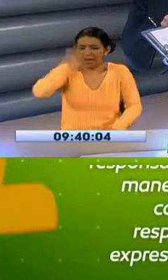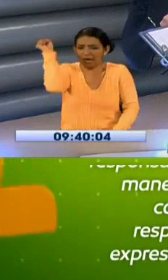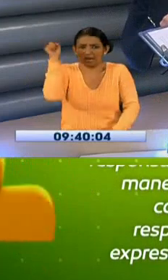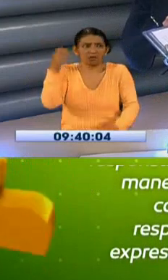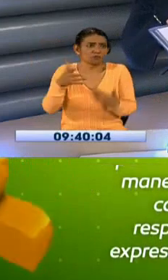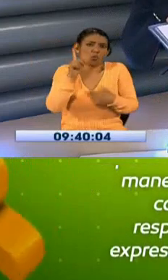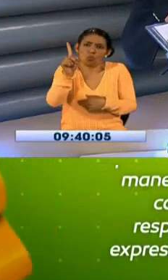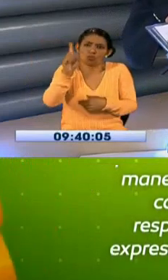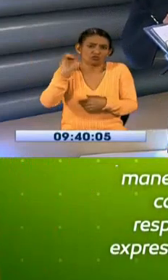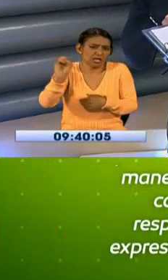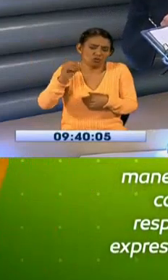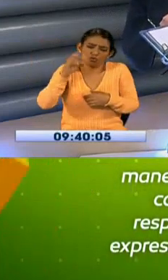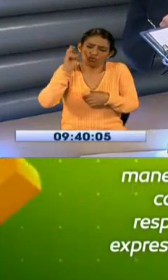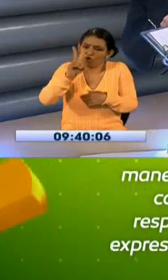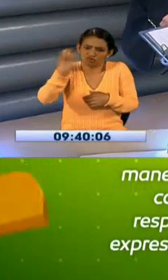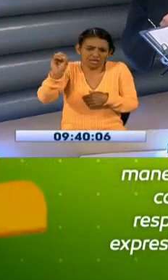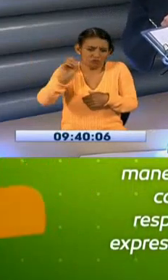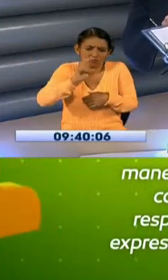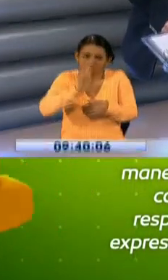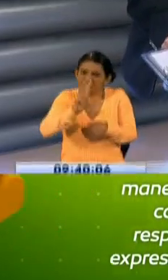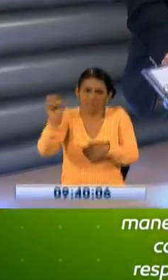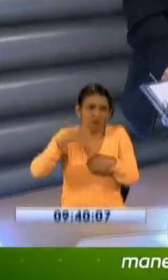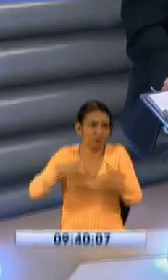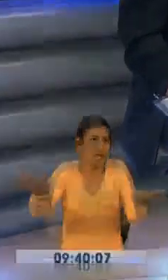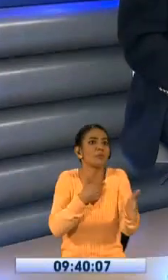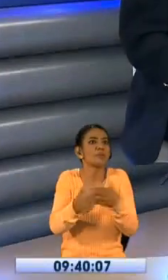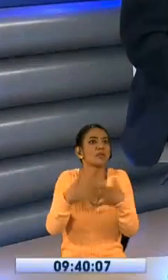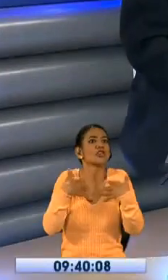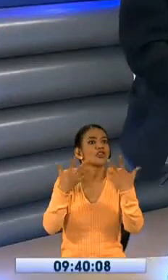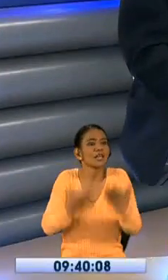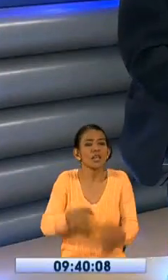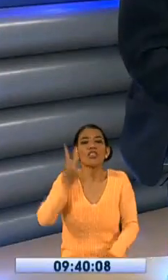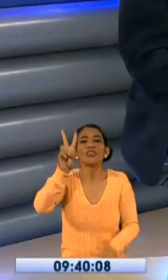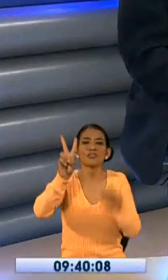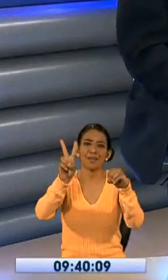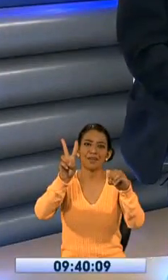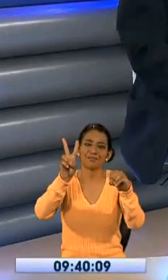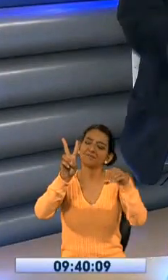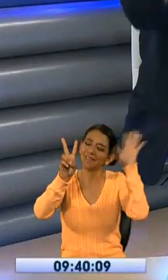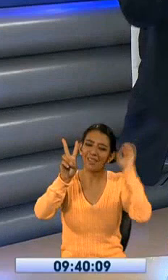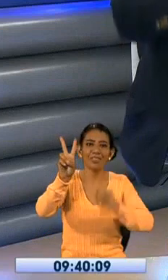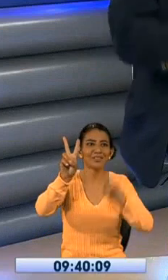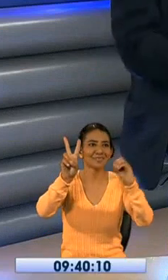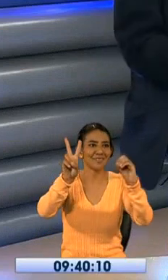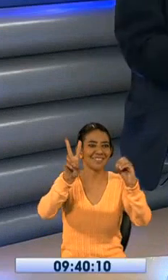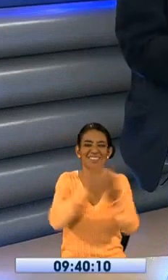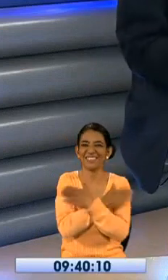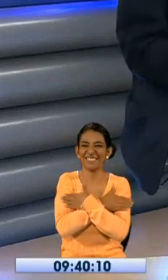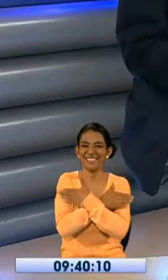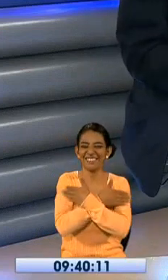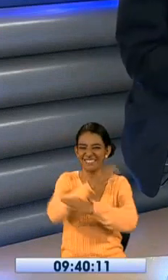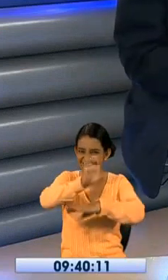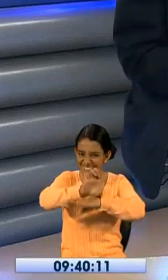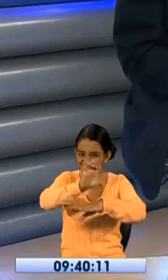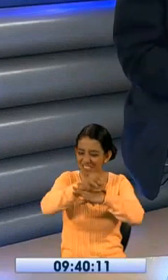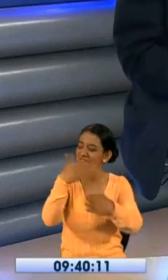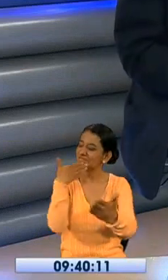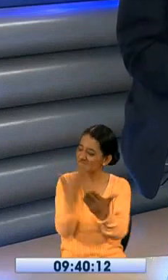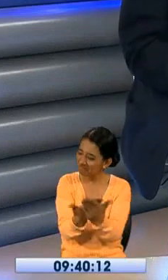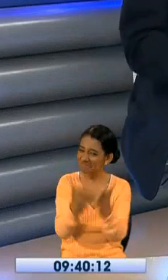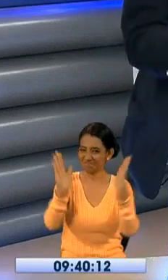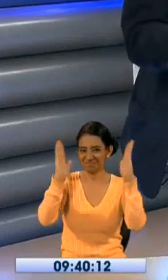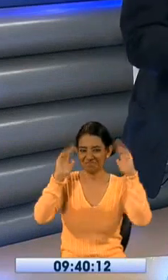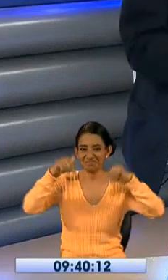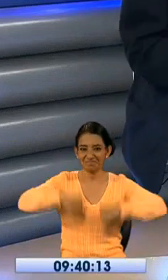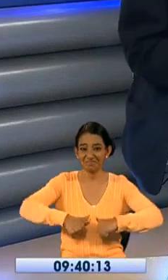1-0 en adelante, pero que gane. Yo también, ya, voy a ser buena y le doy 2-0 ya. Está bien, 2-0, felicidades Ecuador, muchísimas gracias por habernos